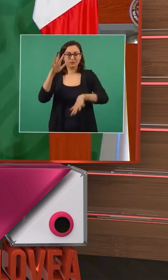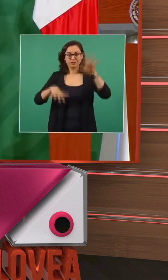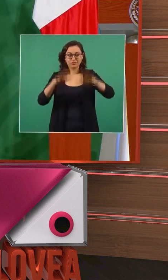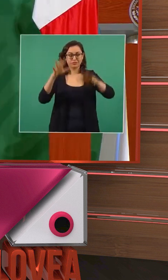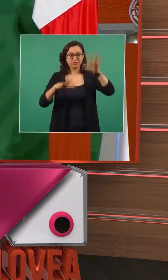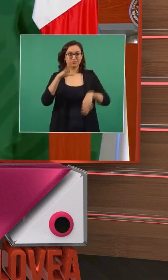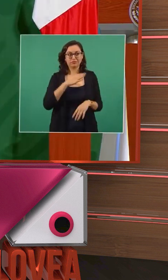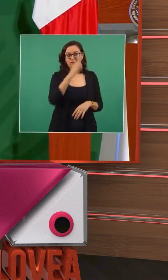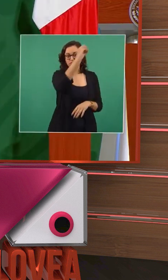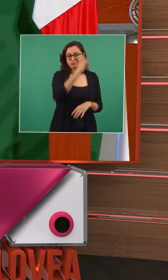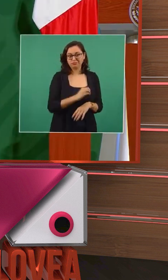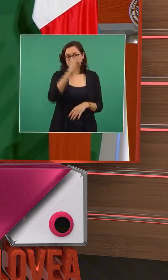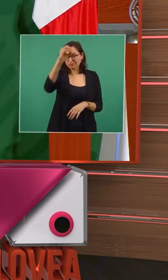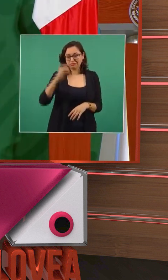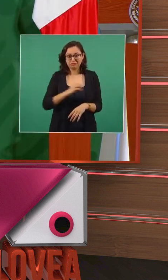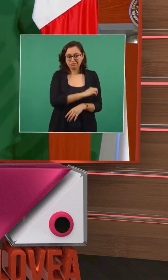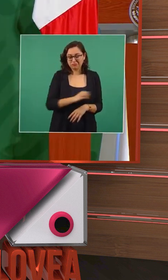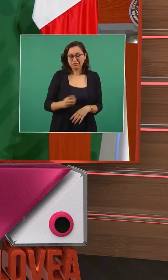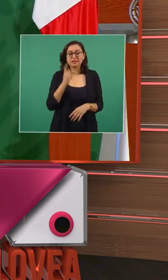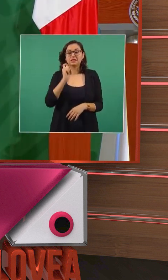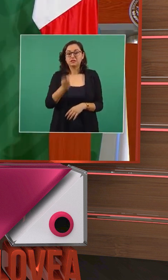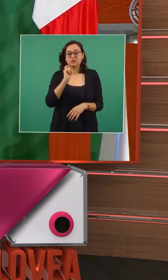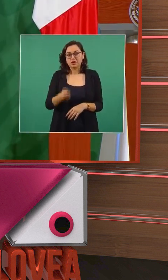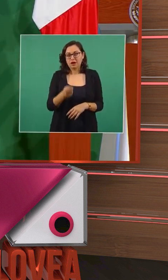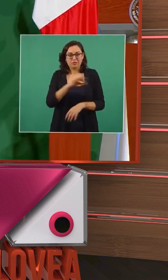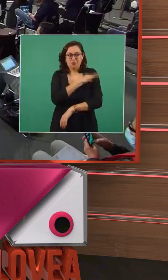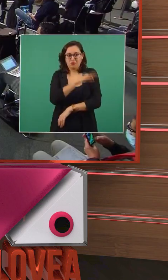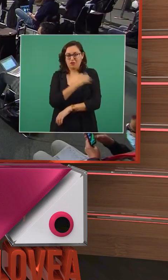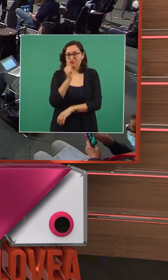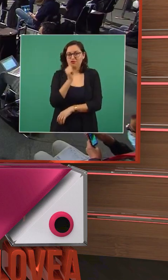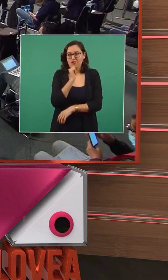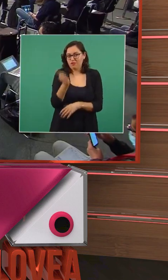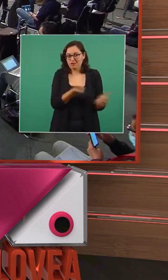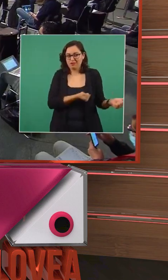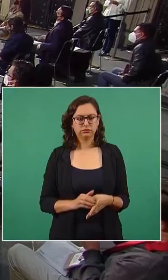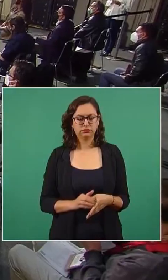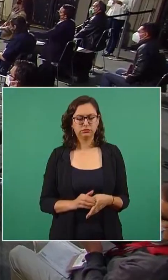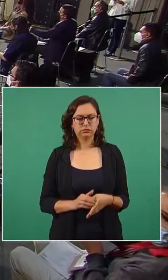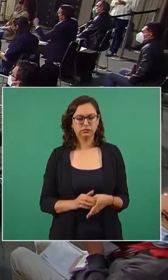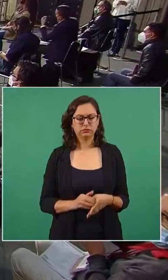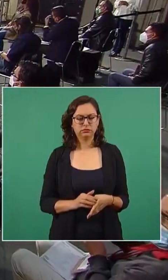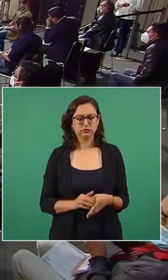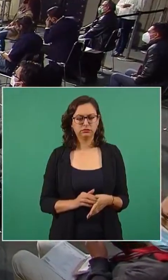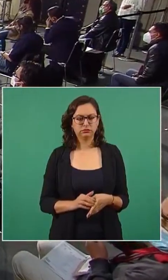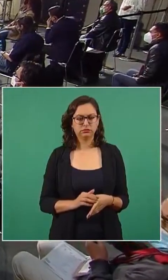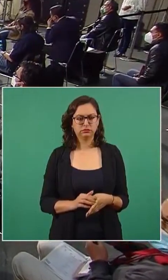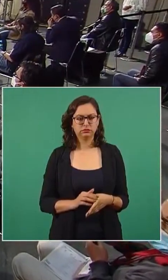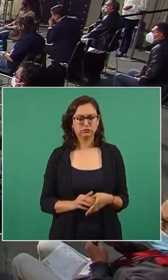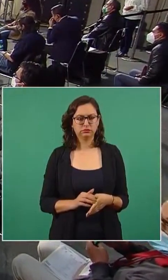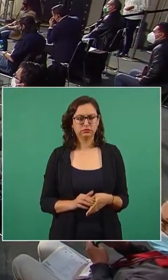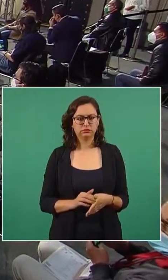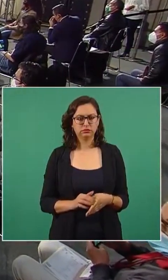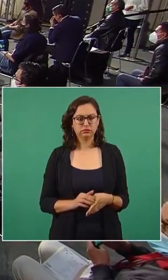personas que prefiere preguntar para no quedarse con la duda y hacer las cosas bien. Pero ese ¿qué pasó? Me caló. Sí, seguramente